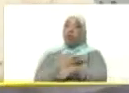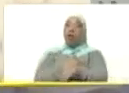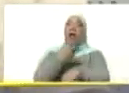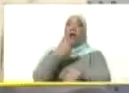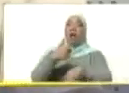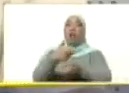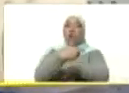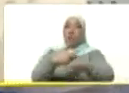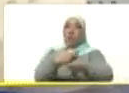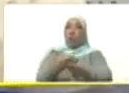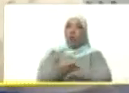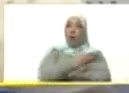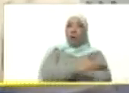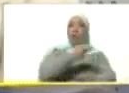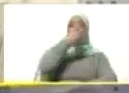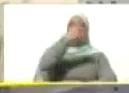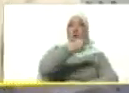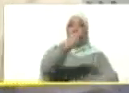anticapitalista,